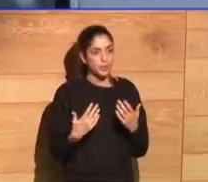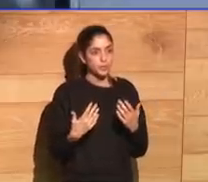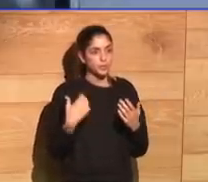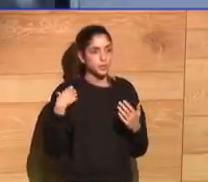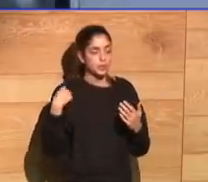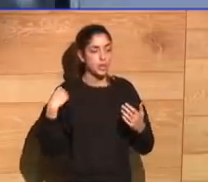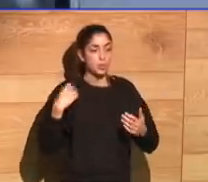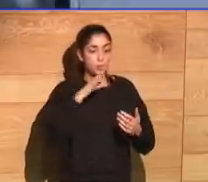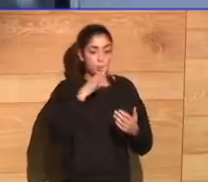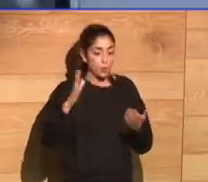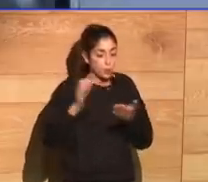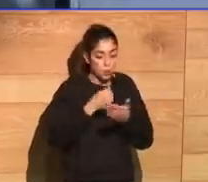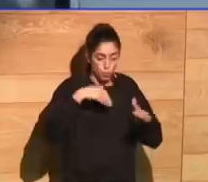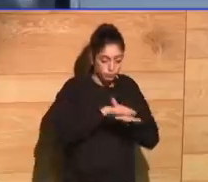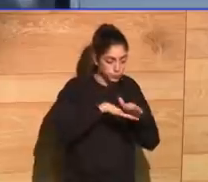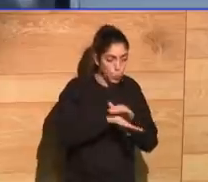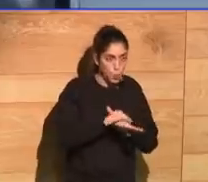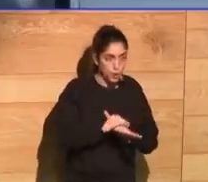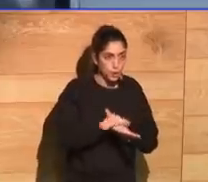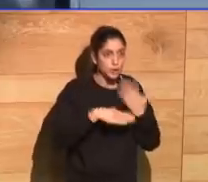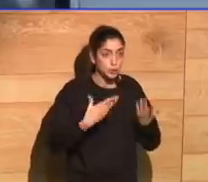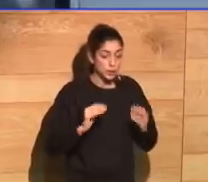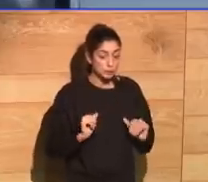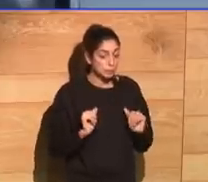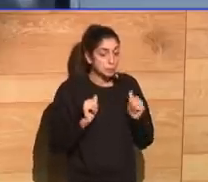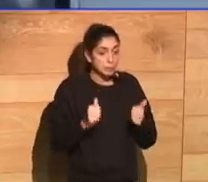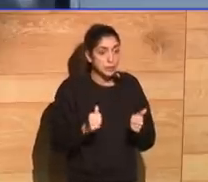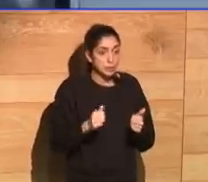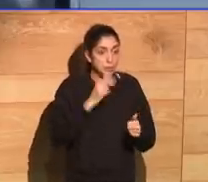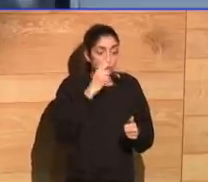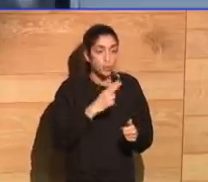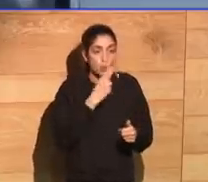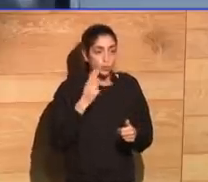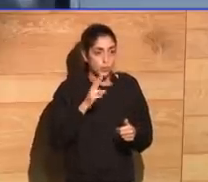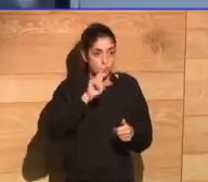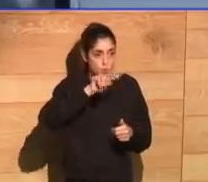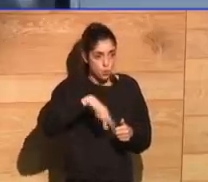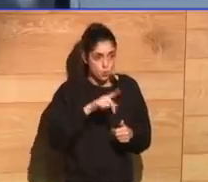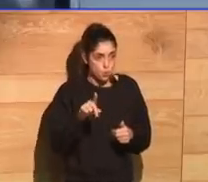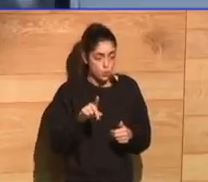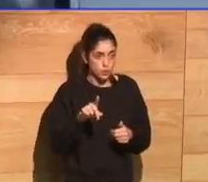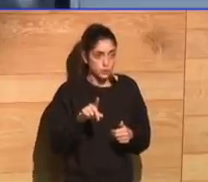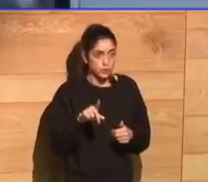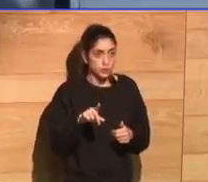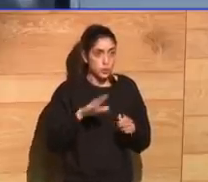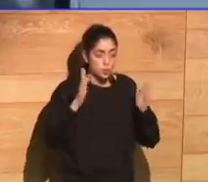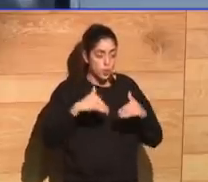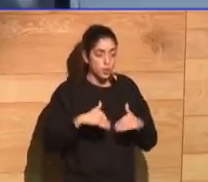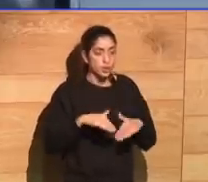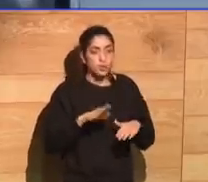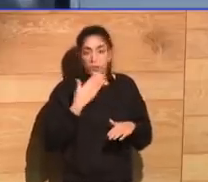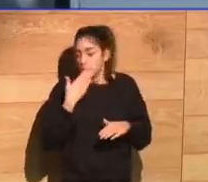está almacenado todo ese material. Él inicialmente no se compromete, Donner, es un montador el que empieza a rescatar todo ese material,